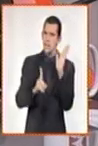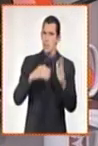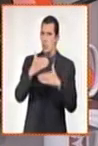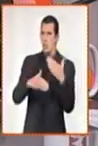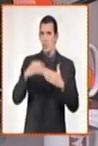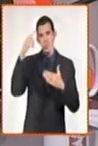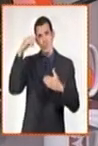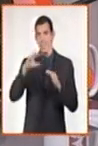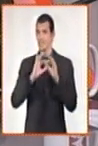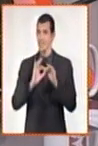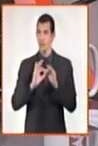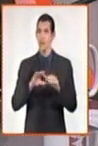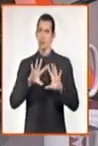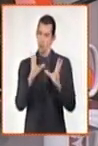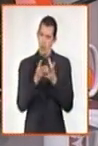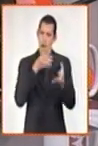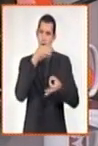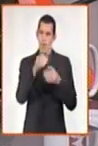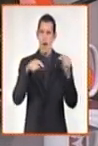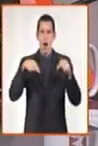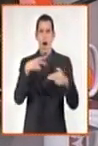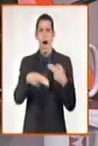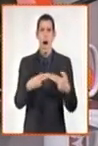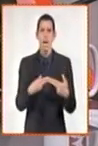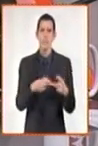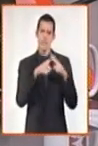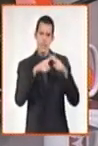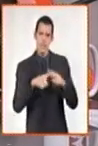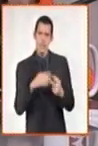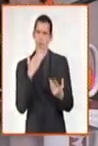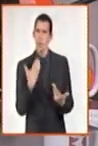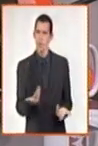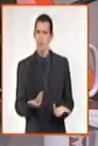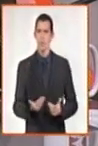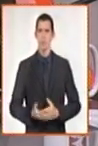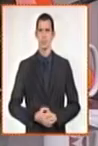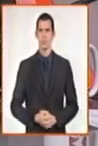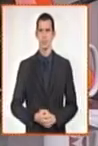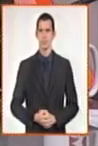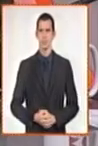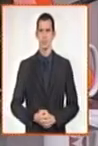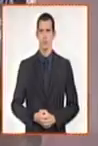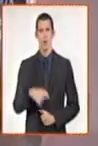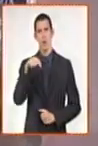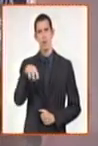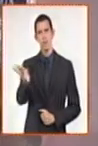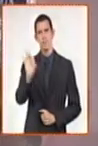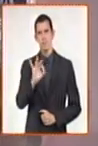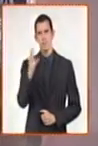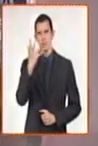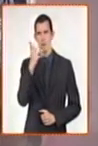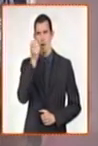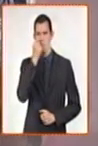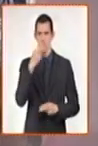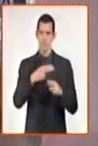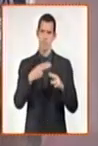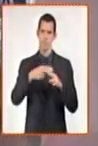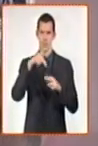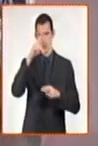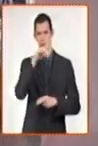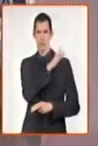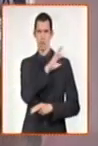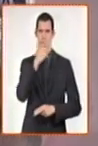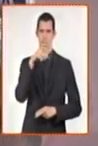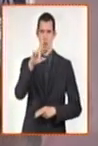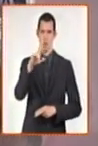que fue duramente golpeado por el paso de este fenómeno meteorológico. Tengo el placer de tener acá en el estudio al ingeniero Lázaro Guerra